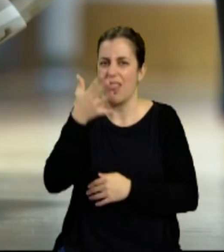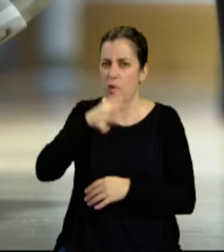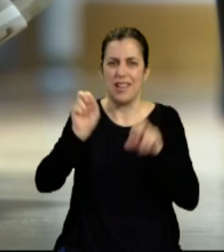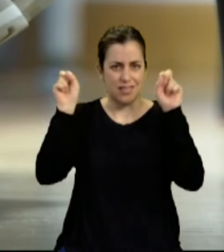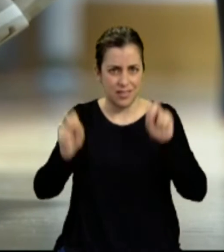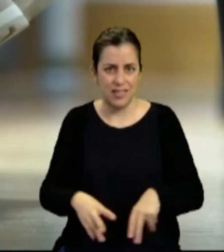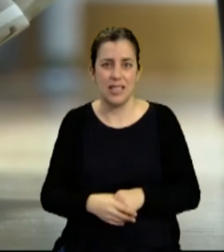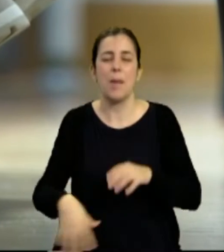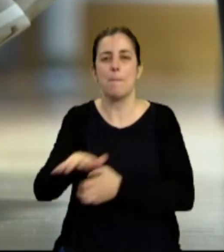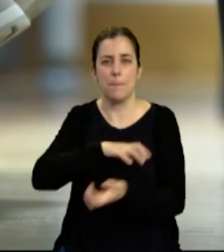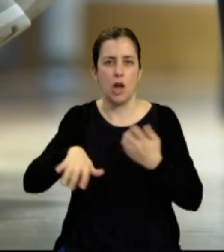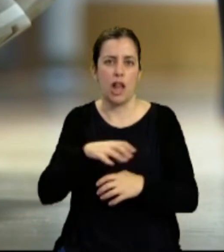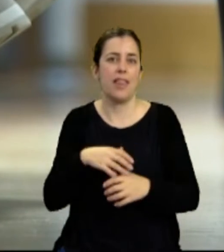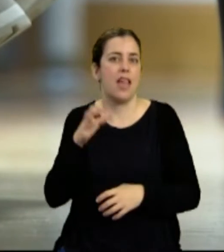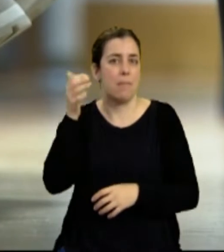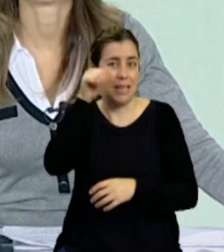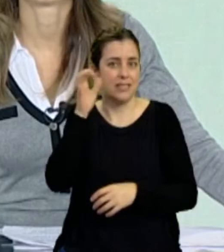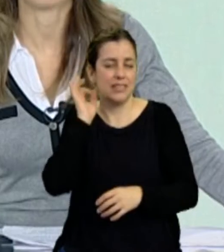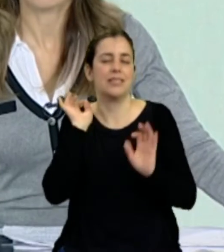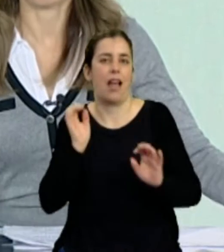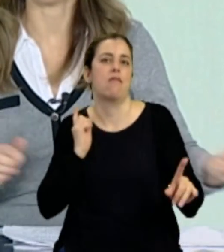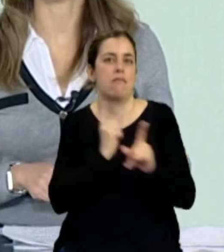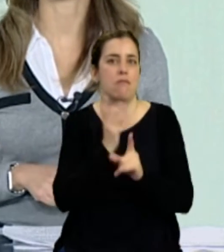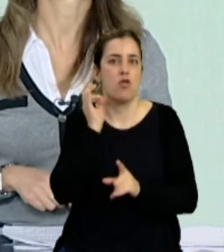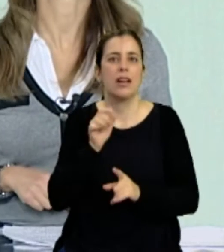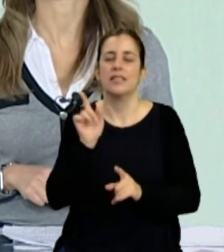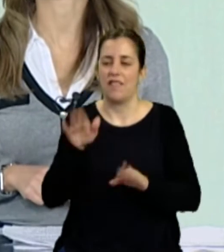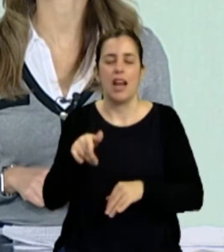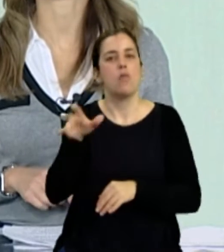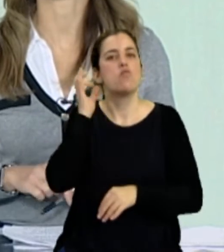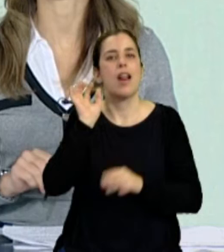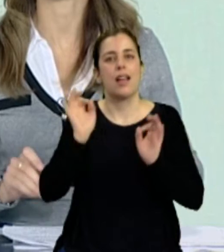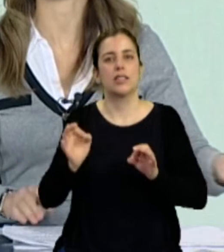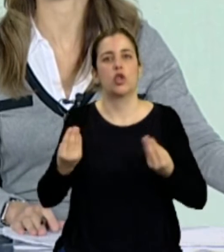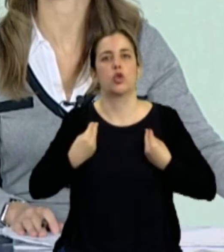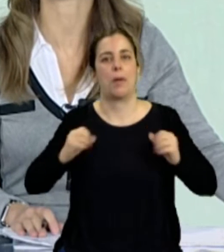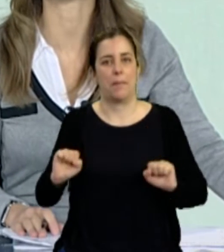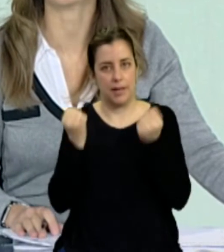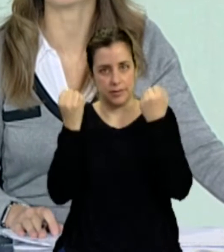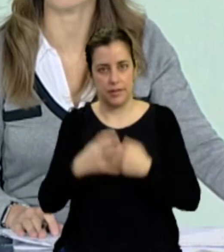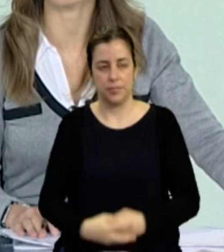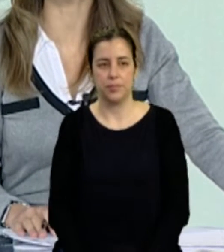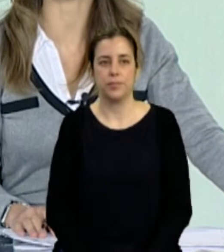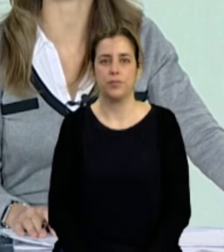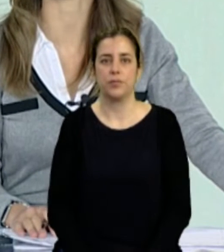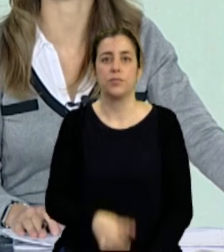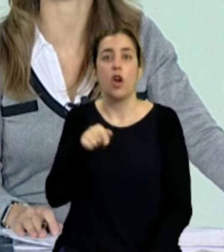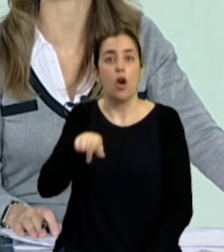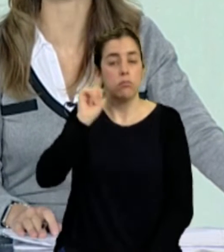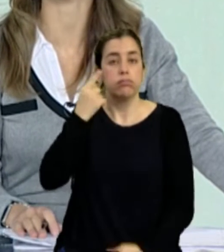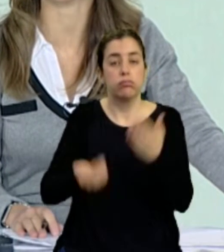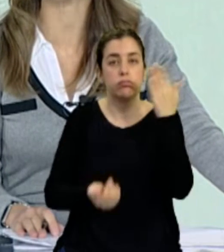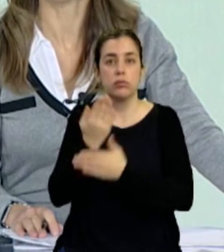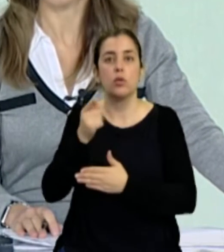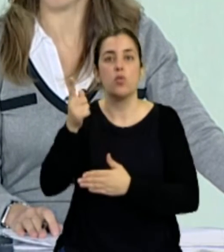son unas supervivientes. Bueno, hay una noticia judicial que hemos conocido esta mañana. Absuelto un condenado a 8 años de prisión por